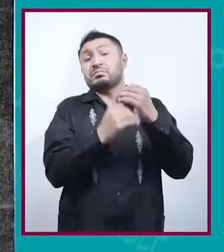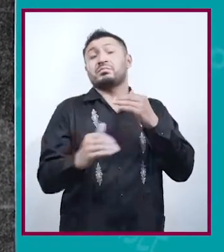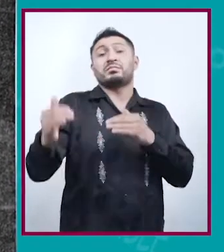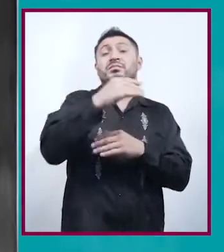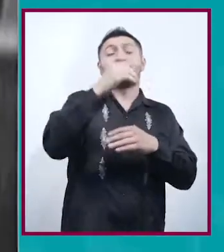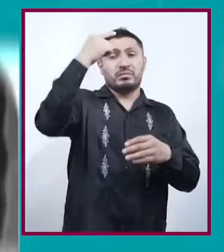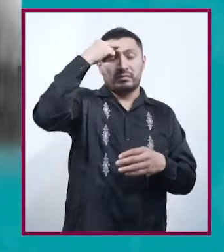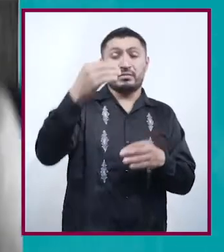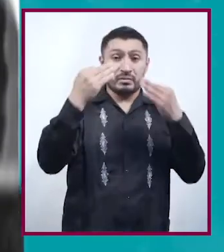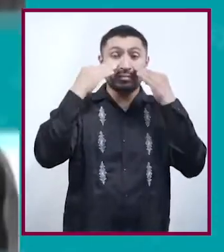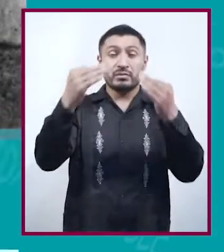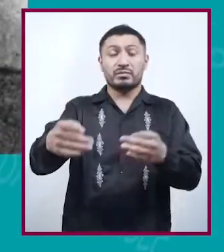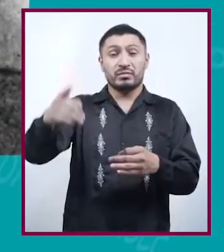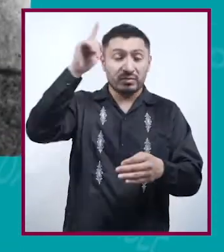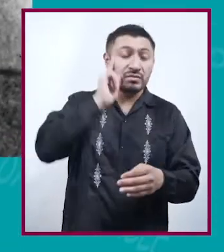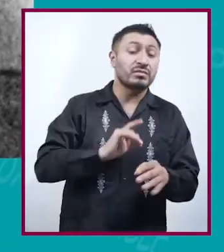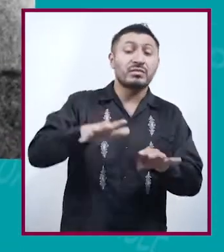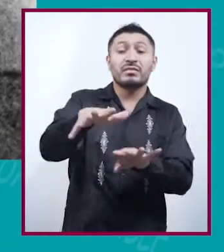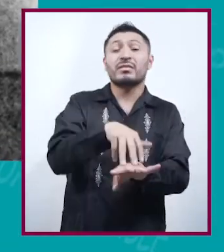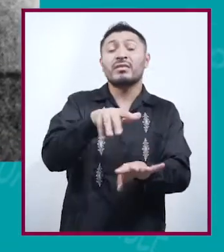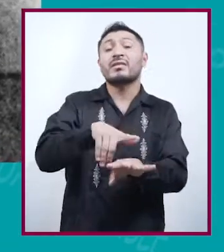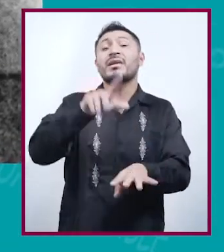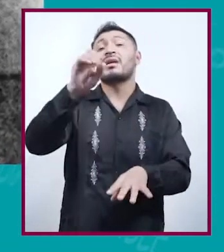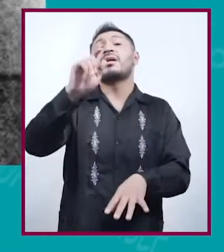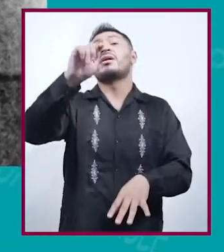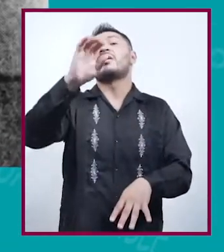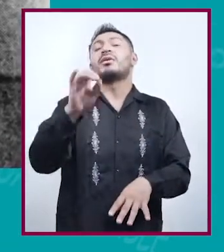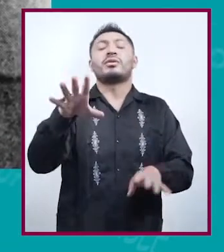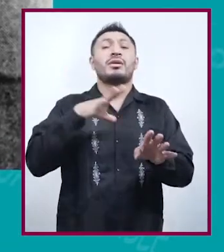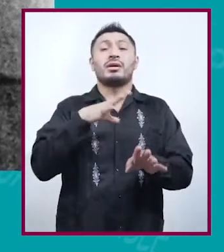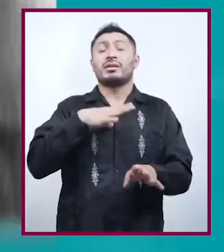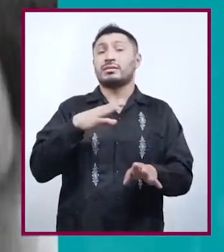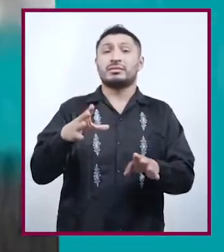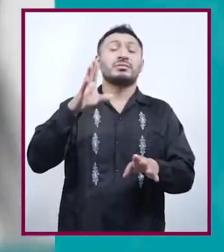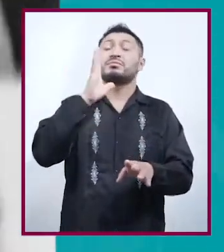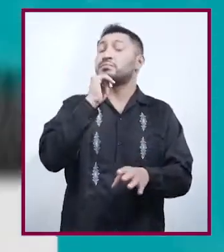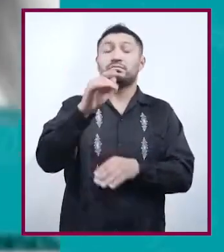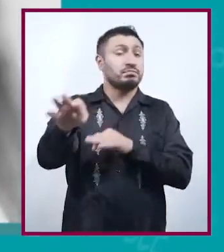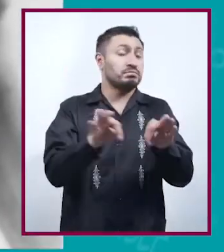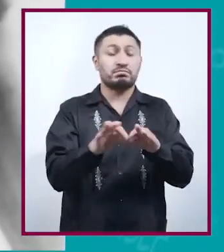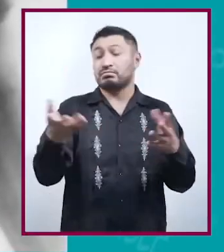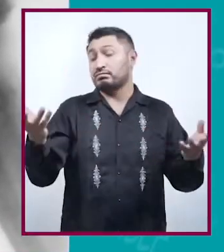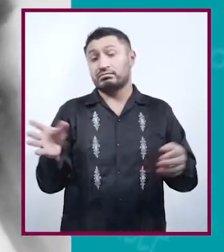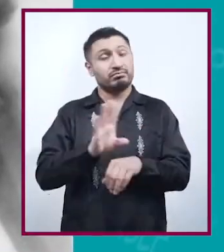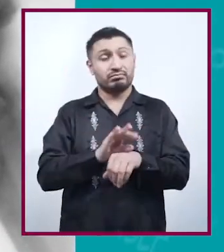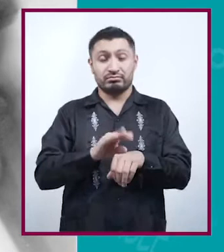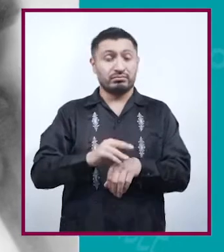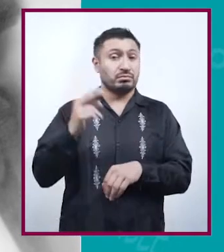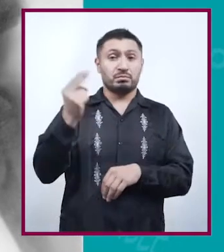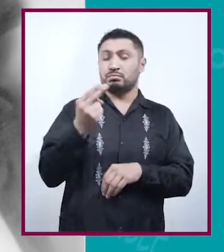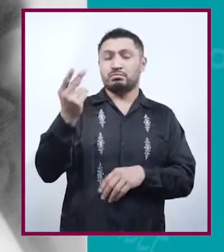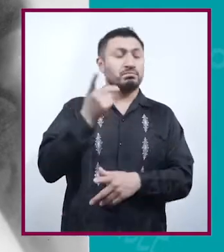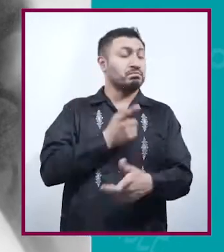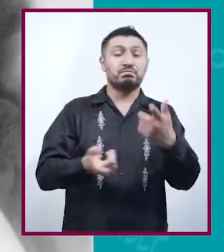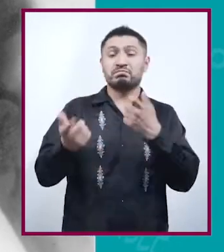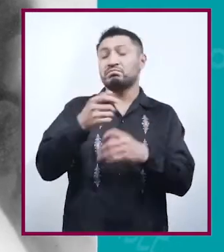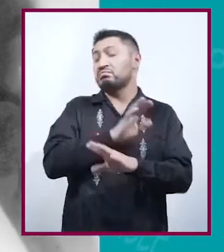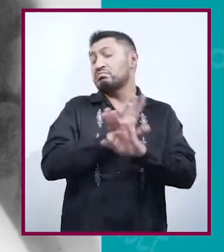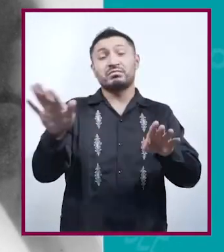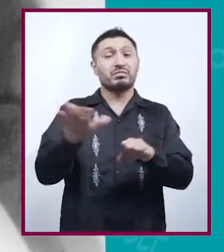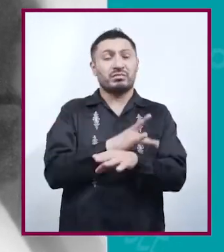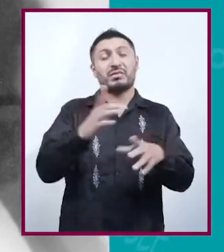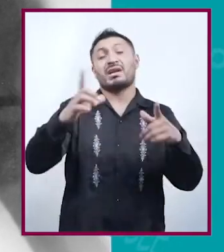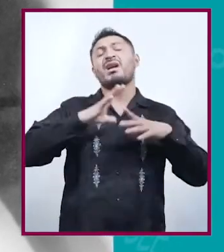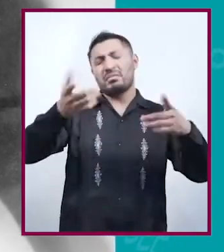alta para hacer notar que una mujer con los pies de loto estaba inhabilitada para trabajar, o sea, que no necesitaba